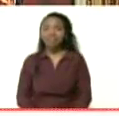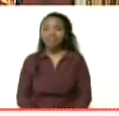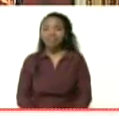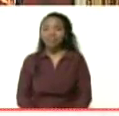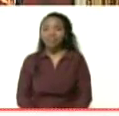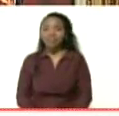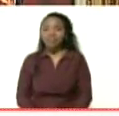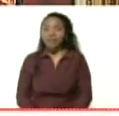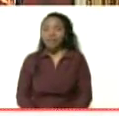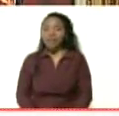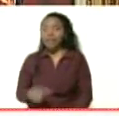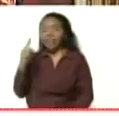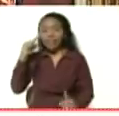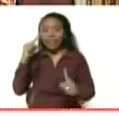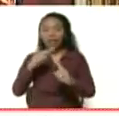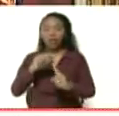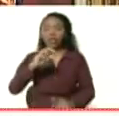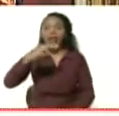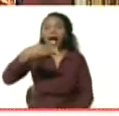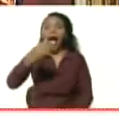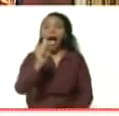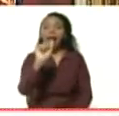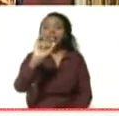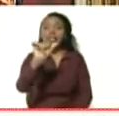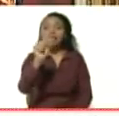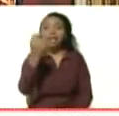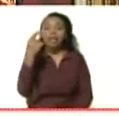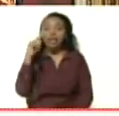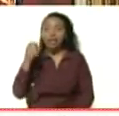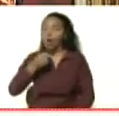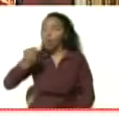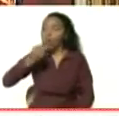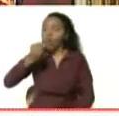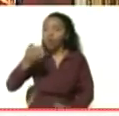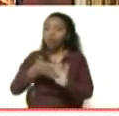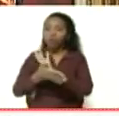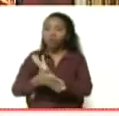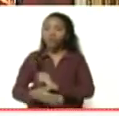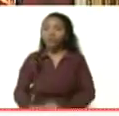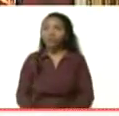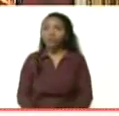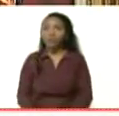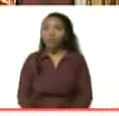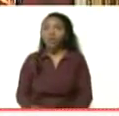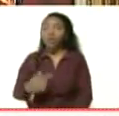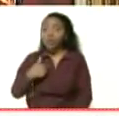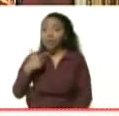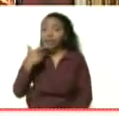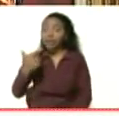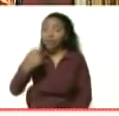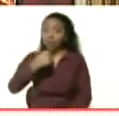fresquecito, directo de La Haya a la rueda de prensa. Estaba diciendo yo,